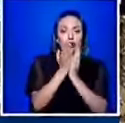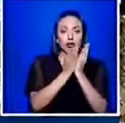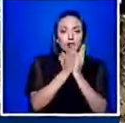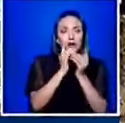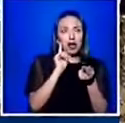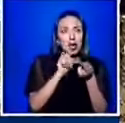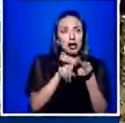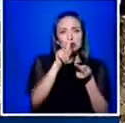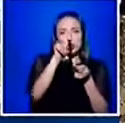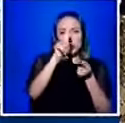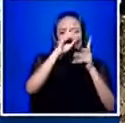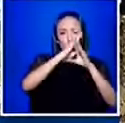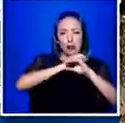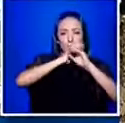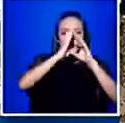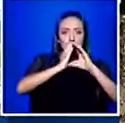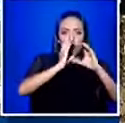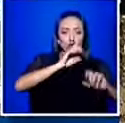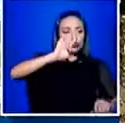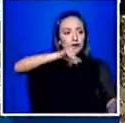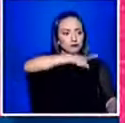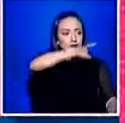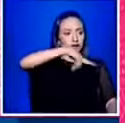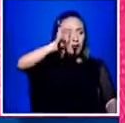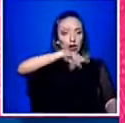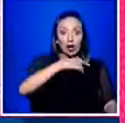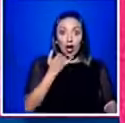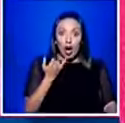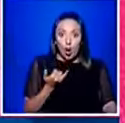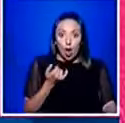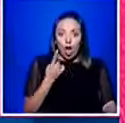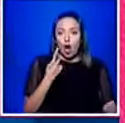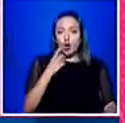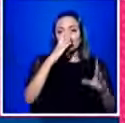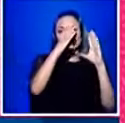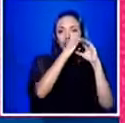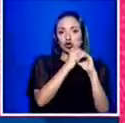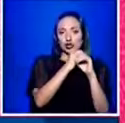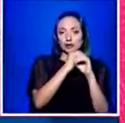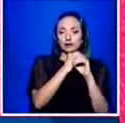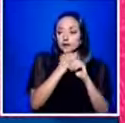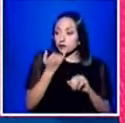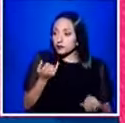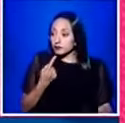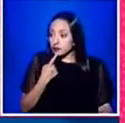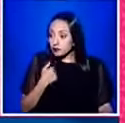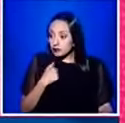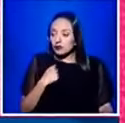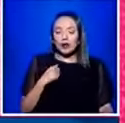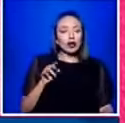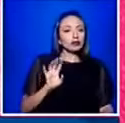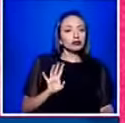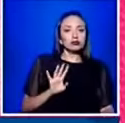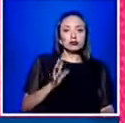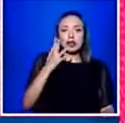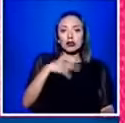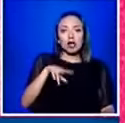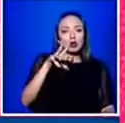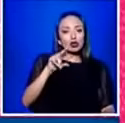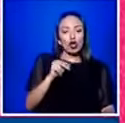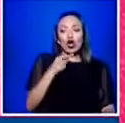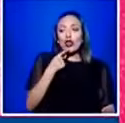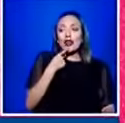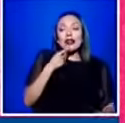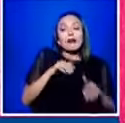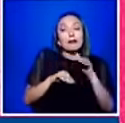las 1 de la mañana más o menos. Ahora es hasta las 11 de la noche. Ahora últimamente les han asaltado a los vecinos, a los compañeros de